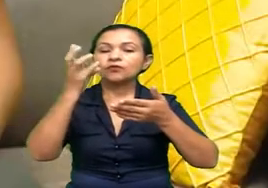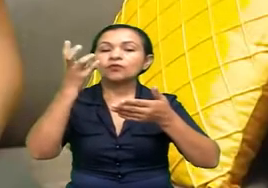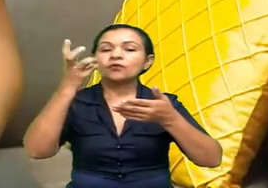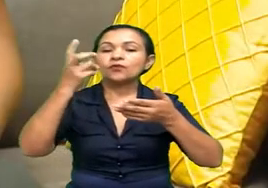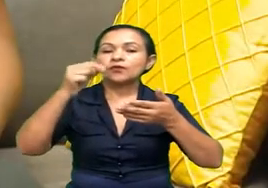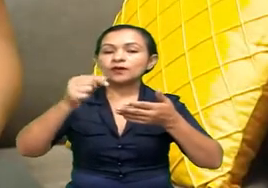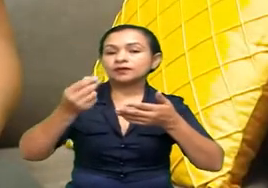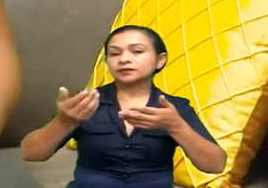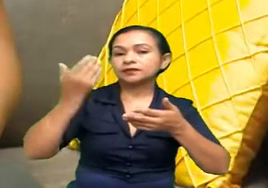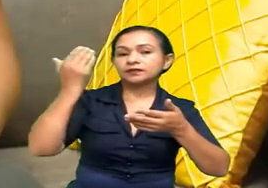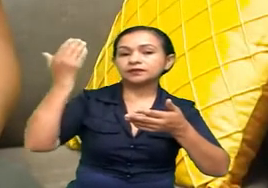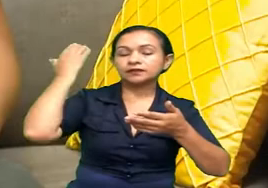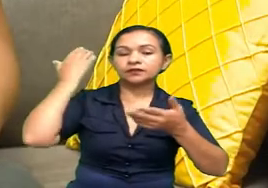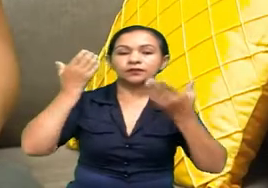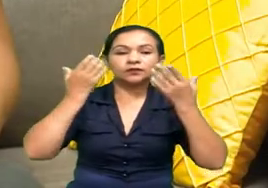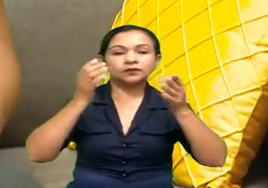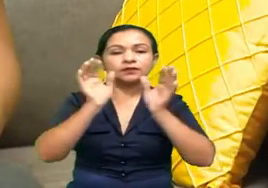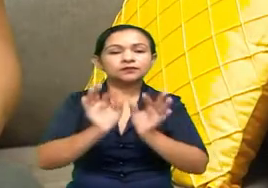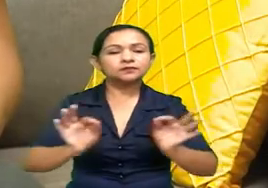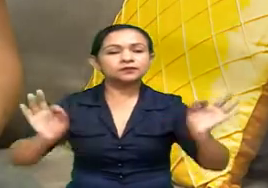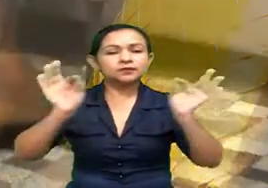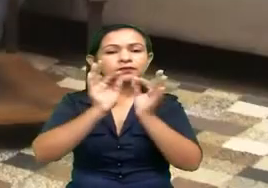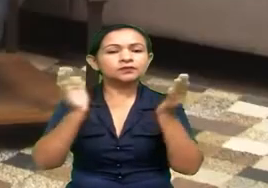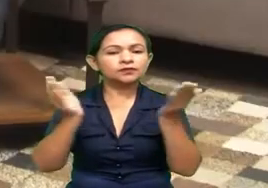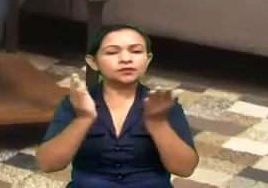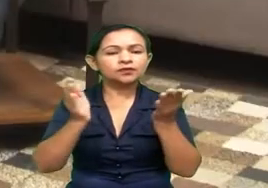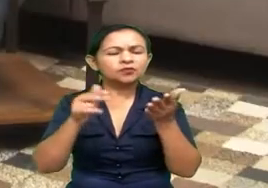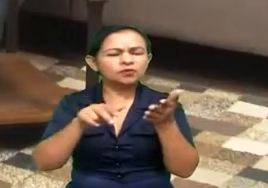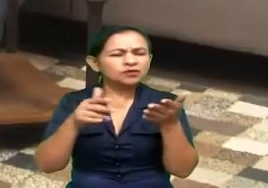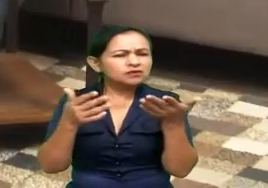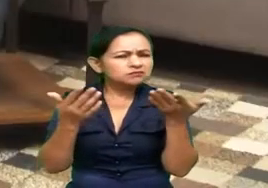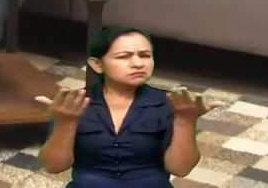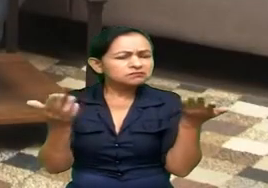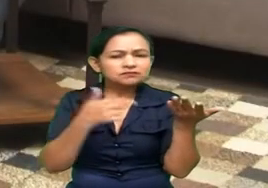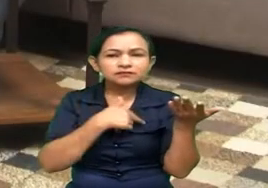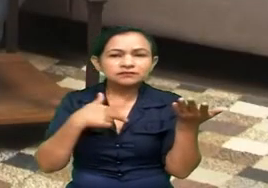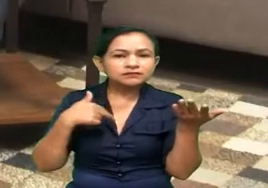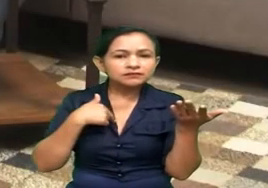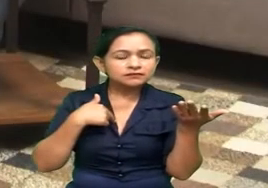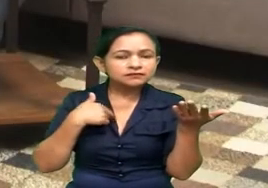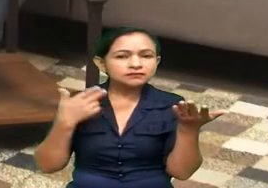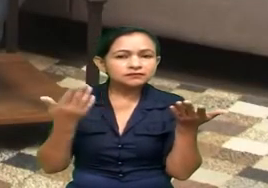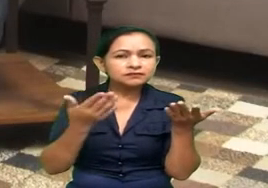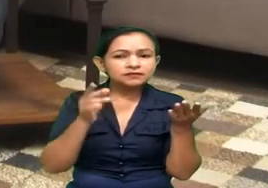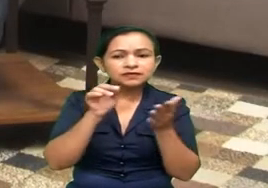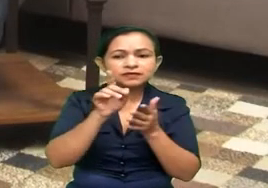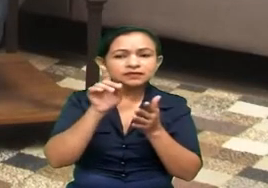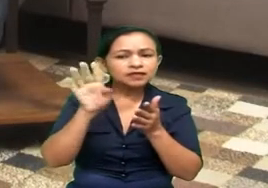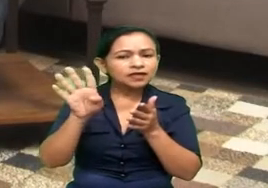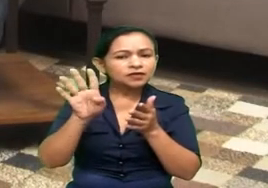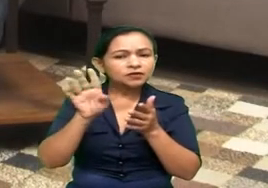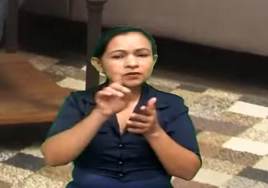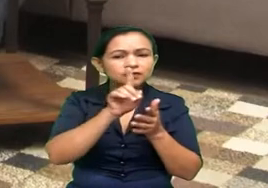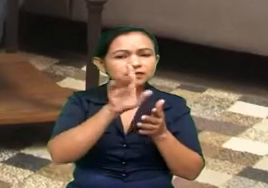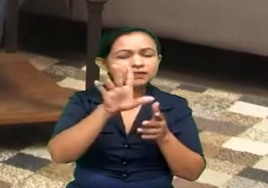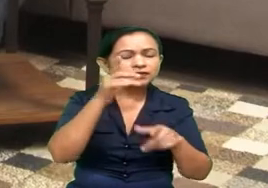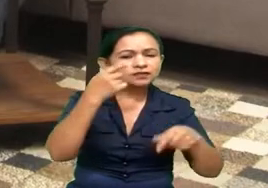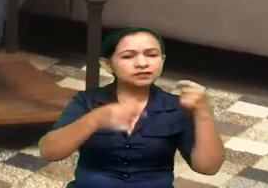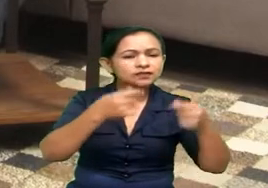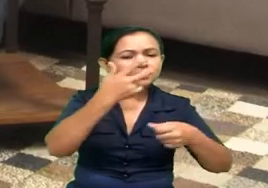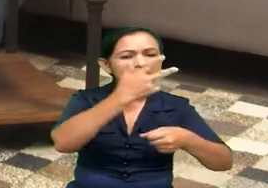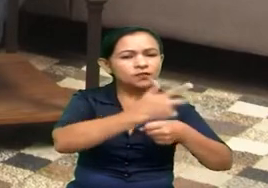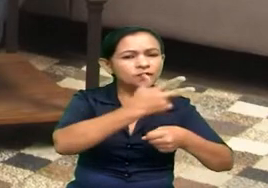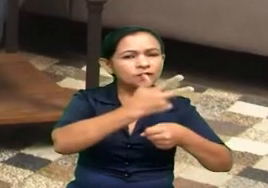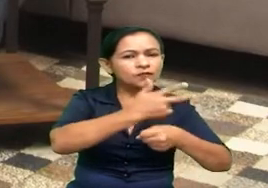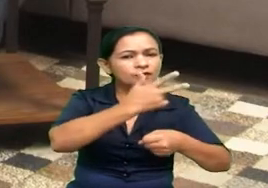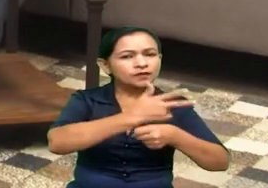cosas importantes como qué pasó, por ejemplo, durante el 14 y el 15 de septiembre en Guatemala durante